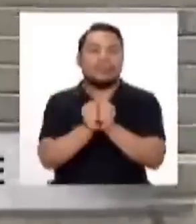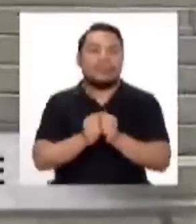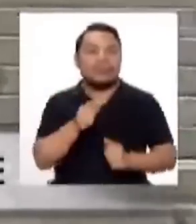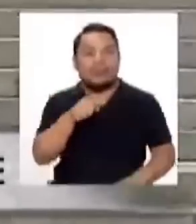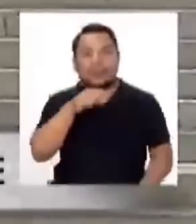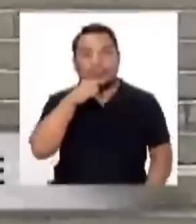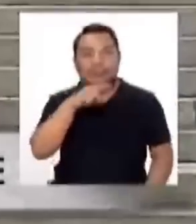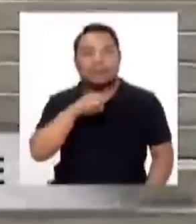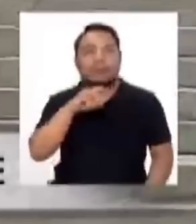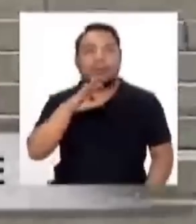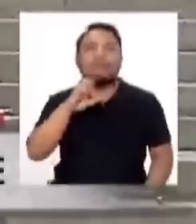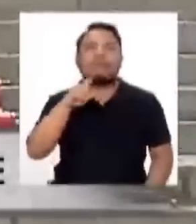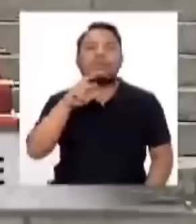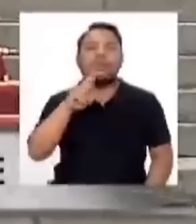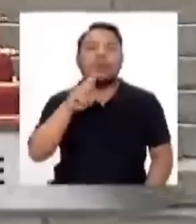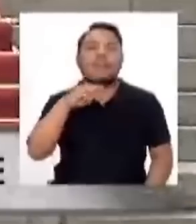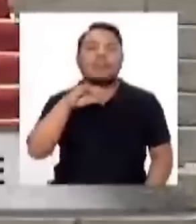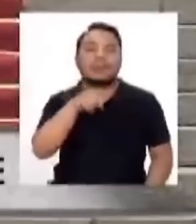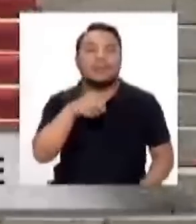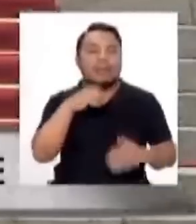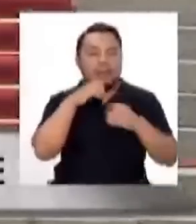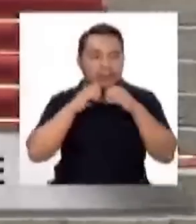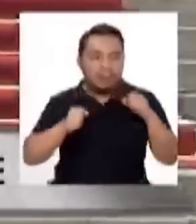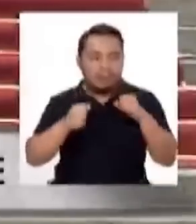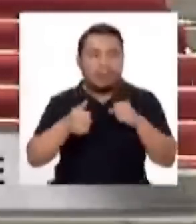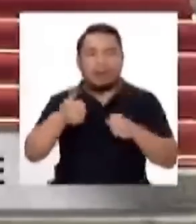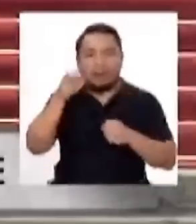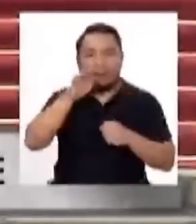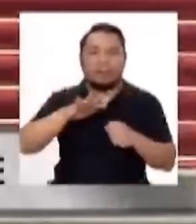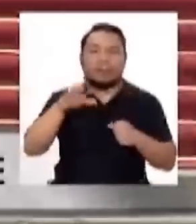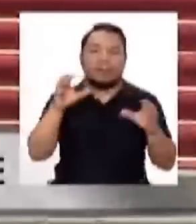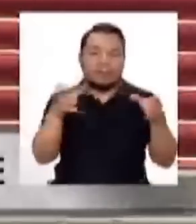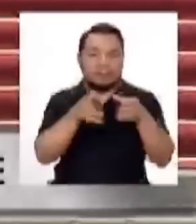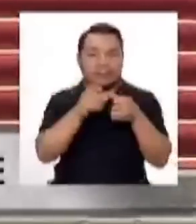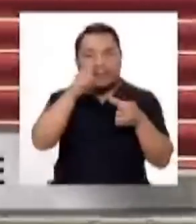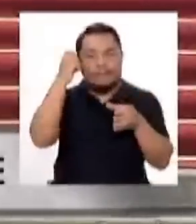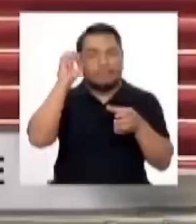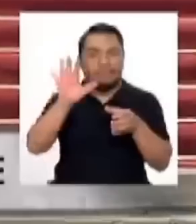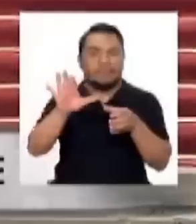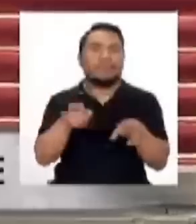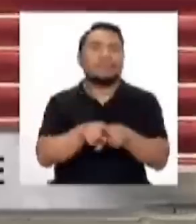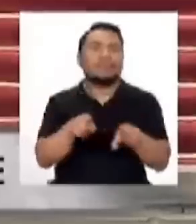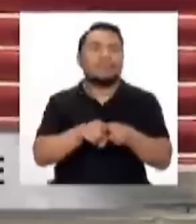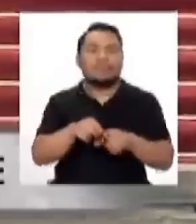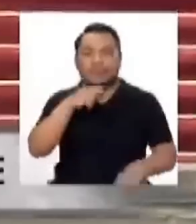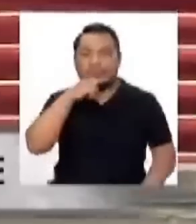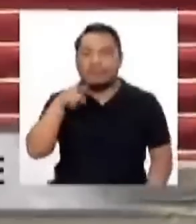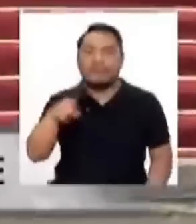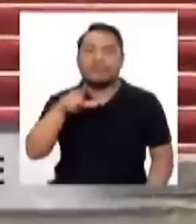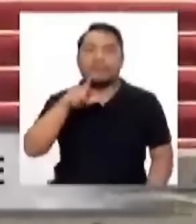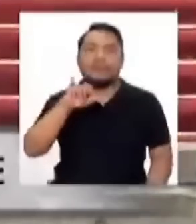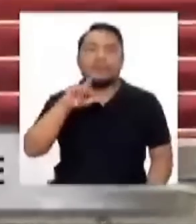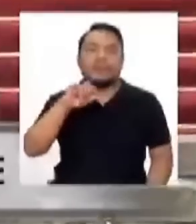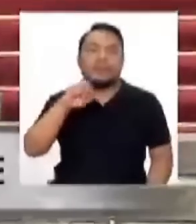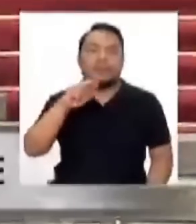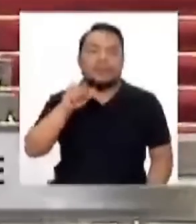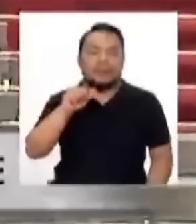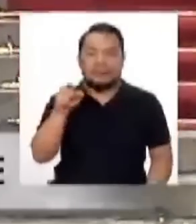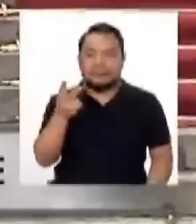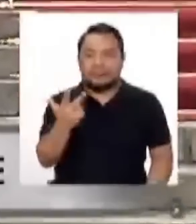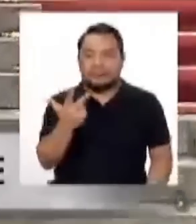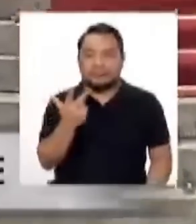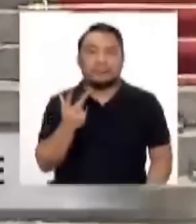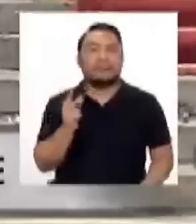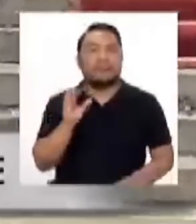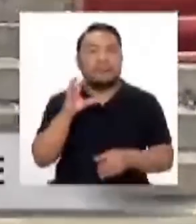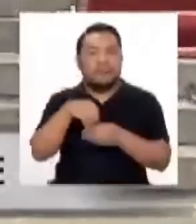señora Flor de María Hurtado, secretaria general de este partido, y también la señora Liliana Salazar. Los tres miembros